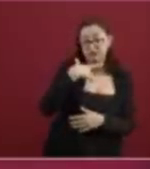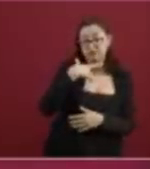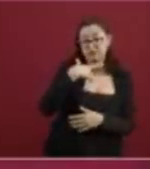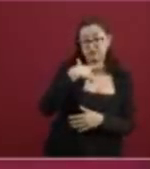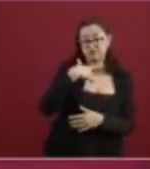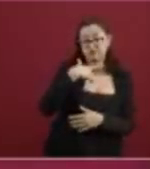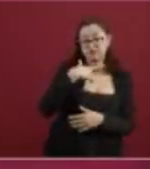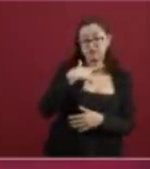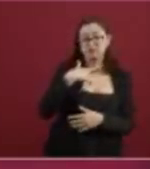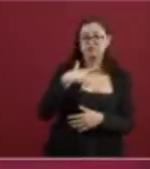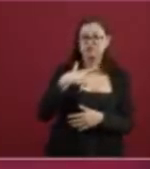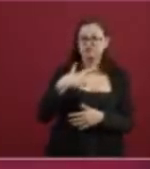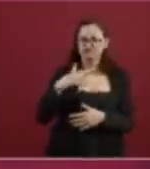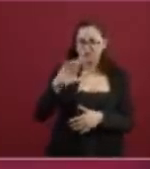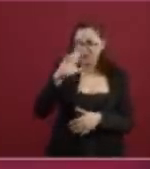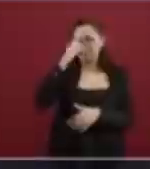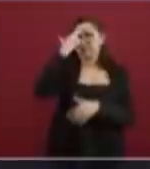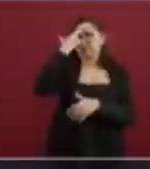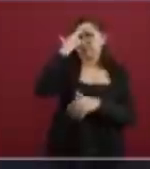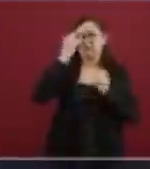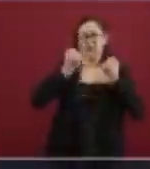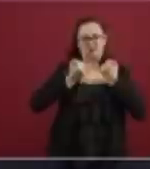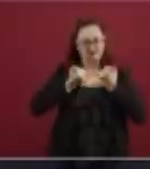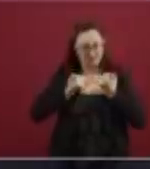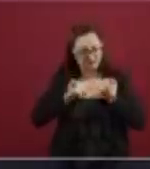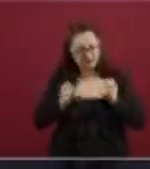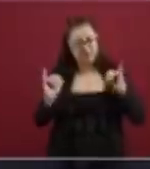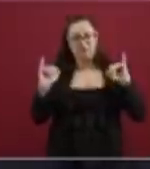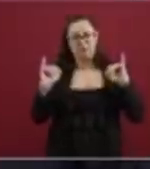por nuestra independencia, y